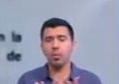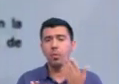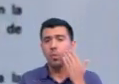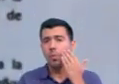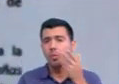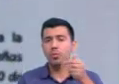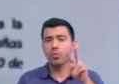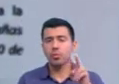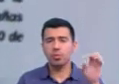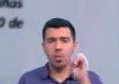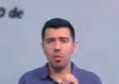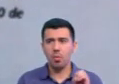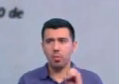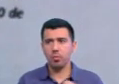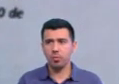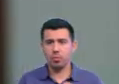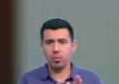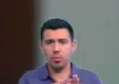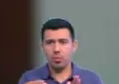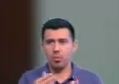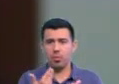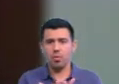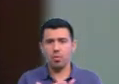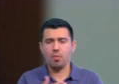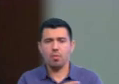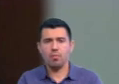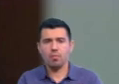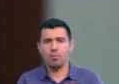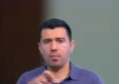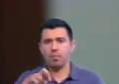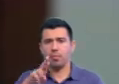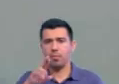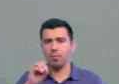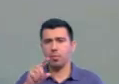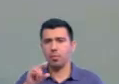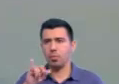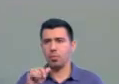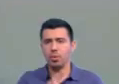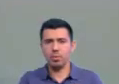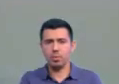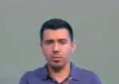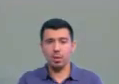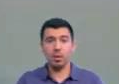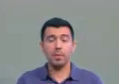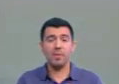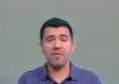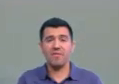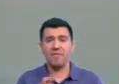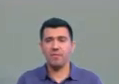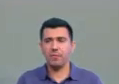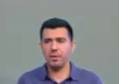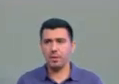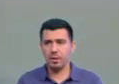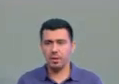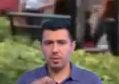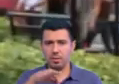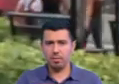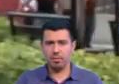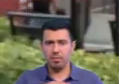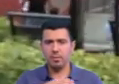procuraduría provincial de ocaña con copia a la procuraduría general de la nación fiscalía general de la nación y la oficina anticorrupción del Ministerio del